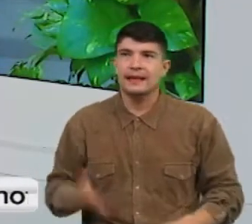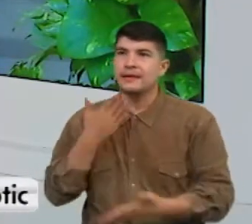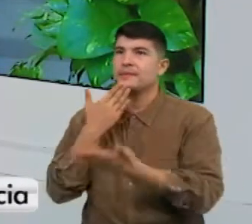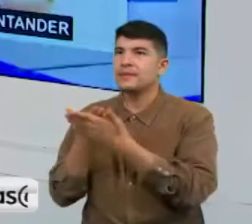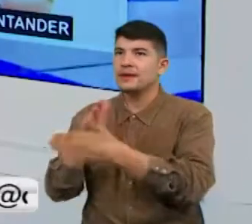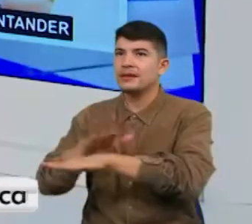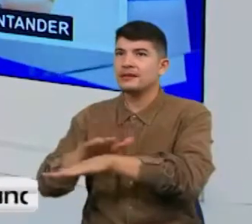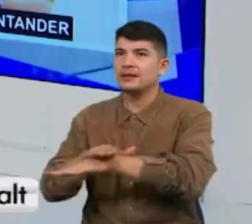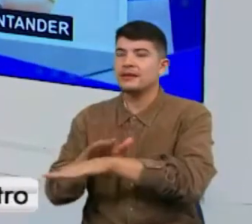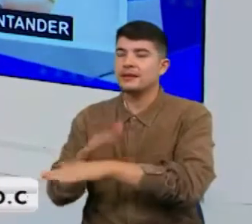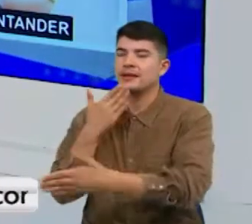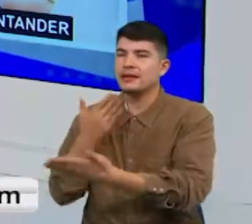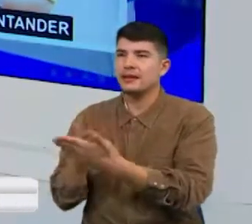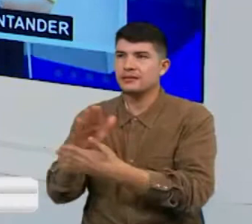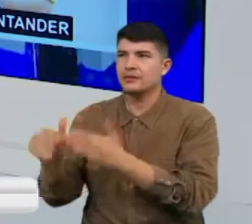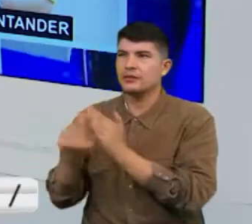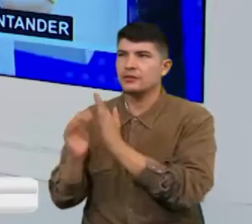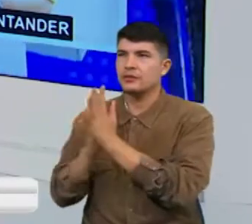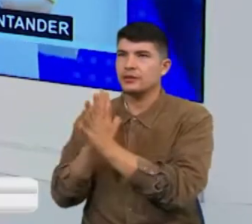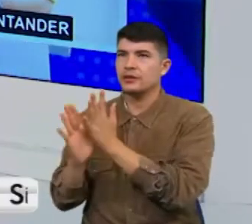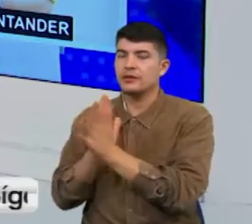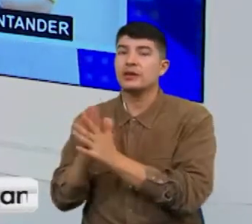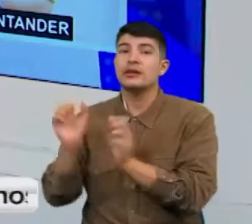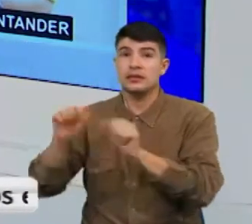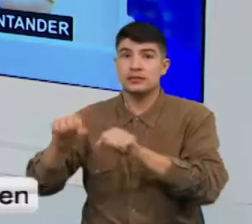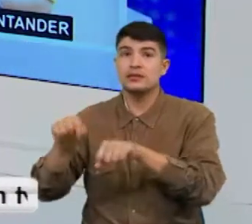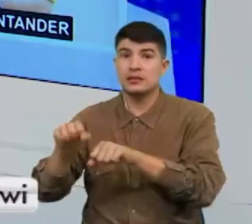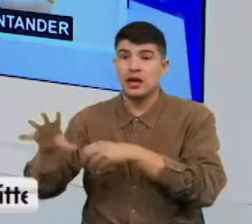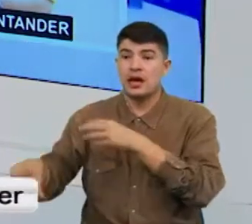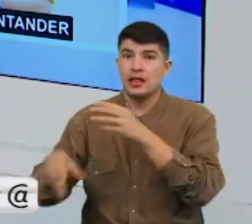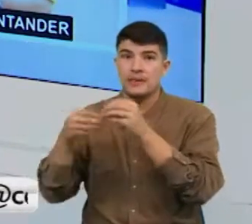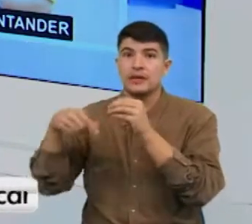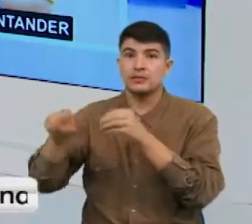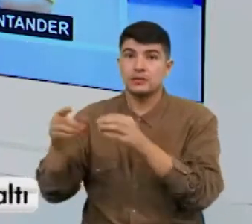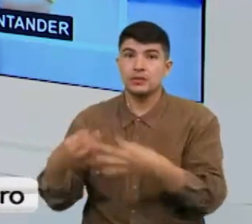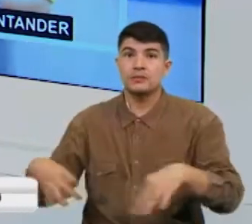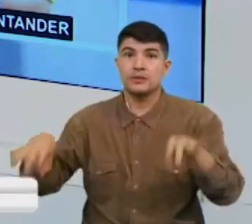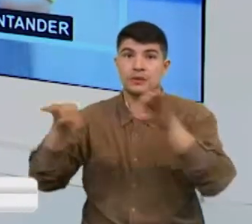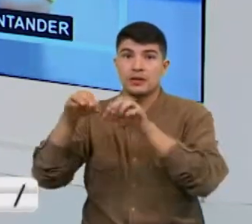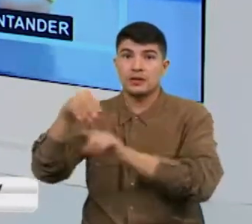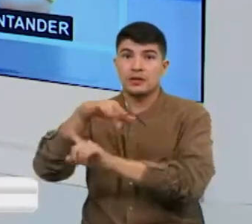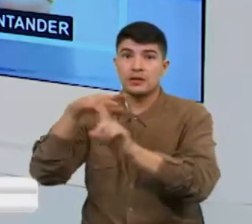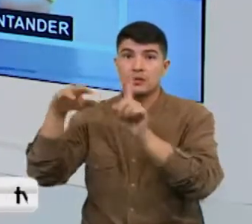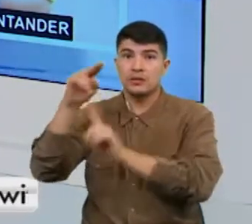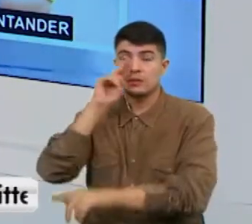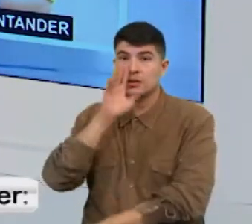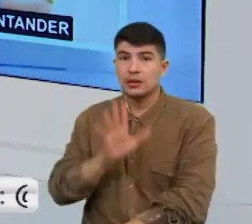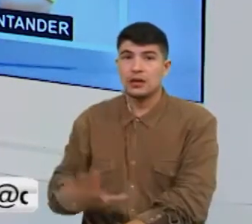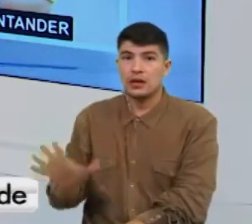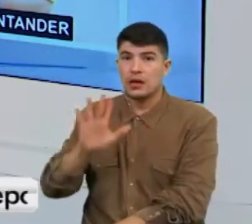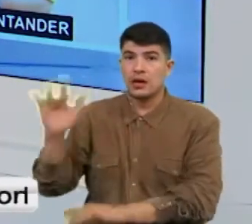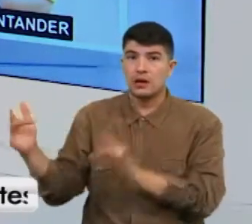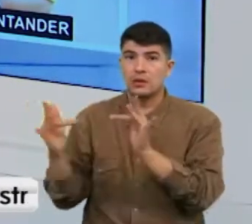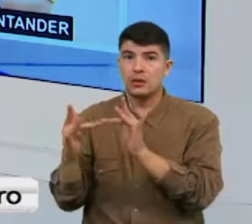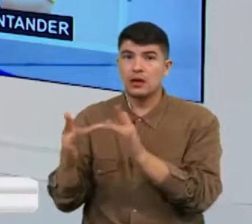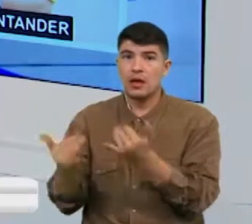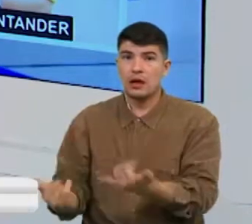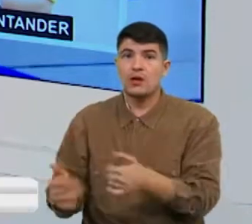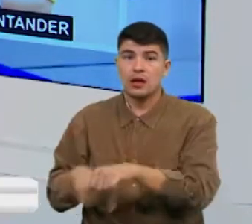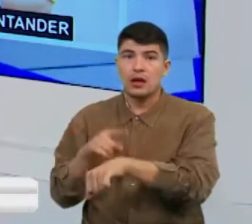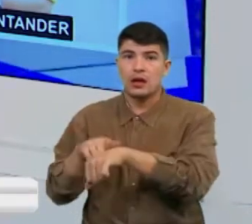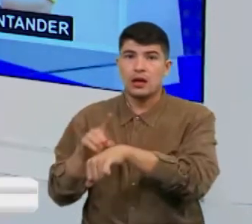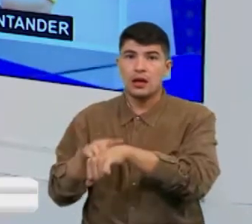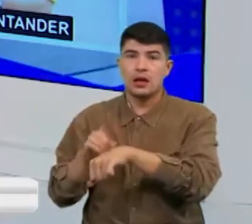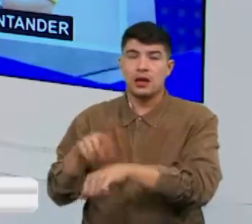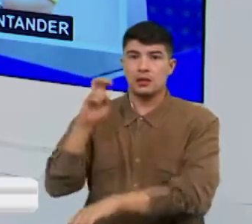buenas tardes, John. Gracias por toda la información. Y es que a propósito de este importante contexto nacional, nos conectamos a esta hora a norte